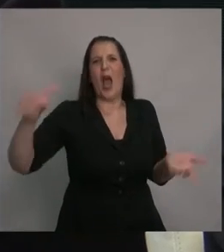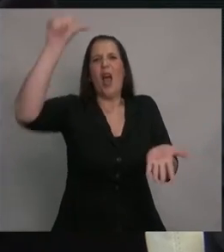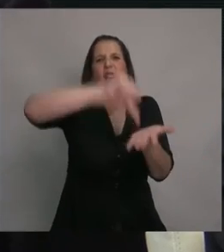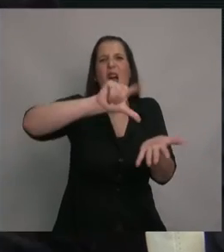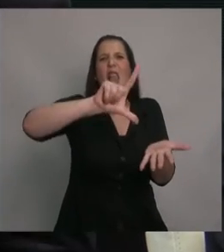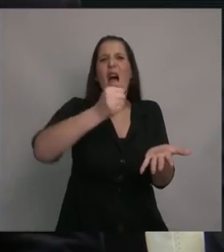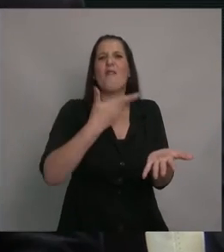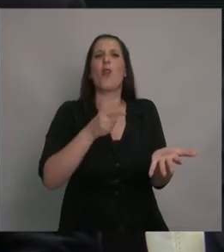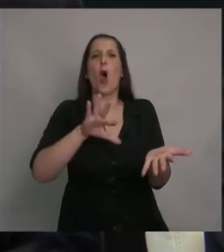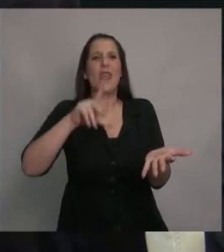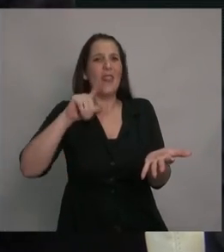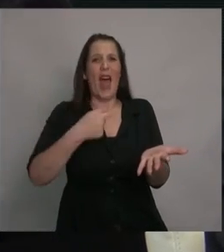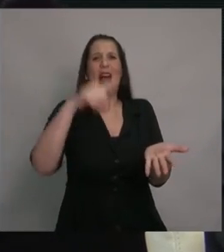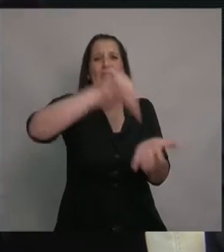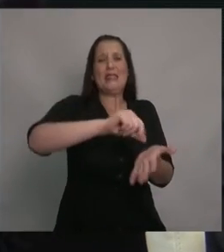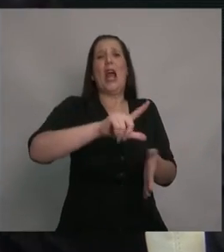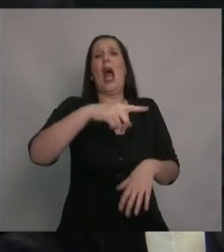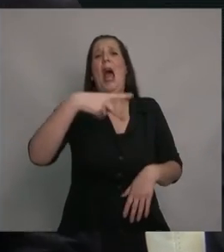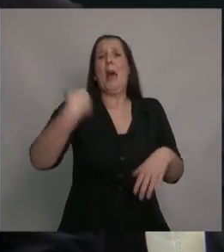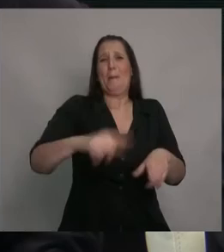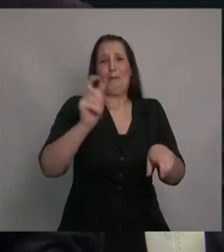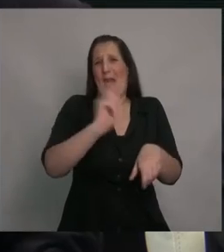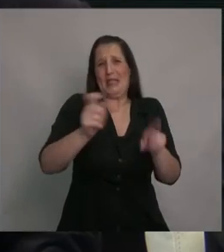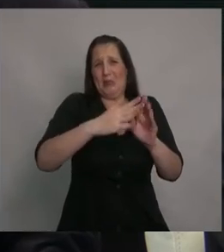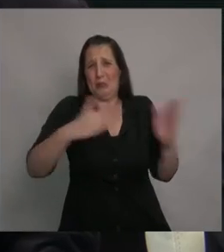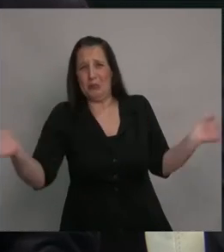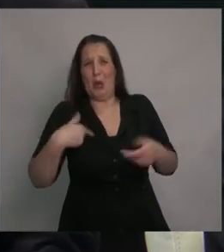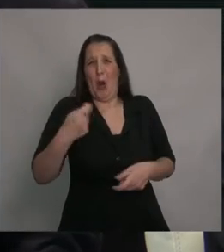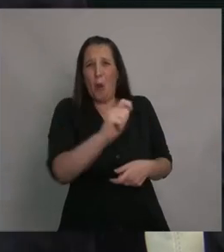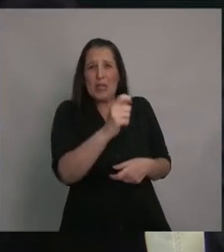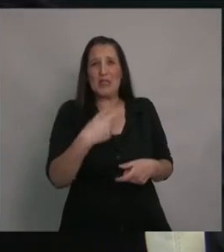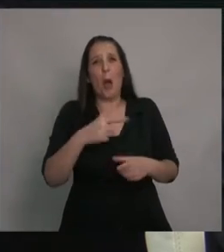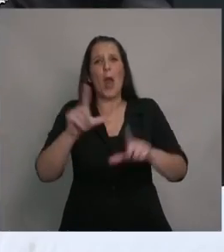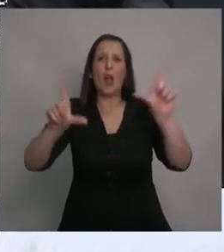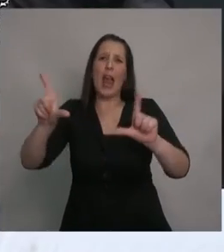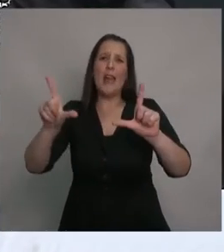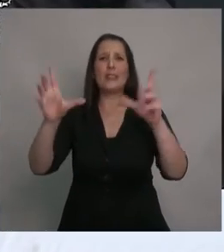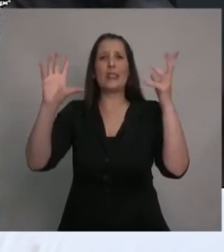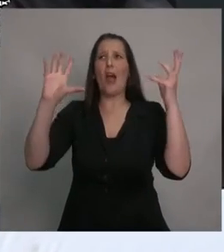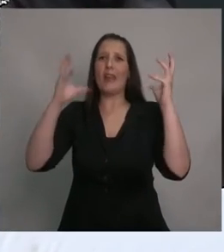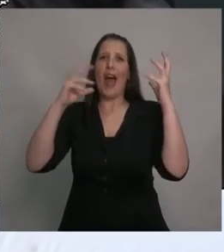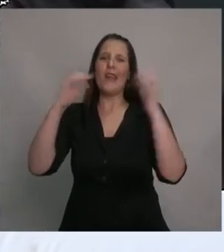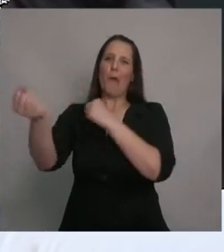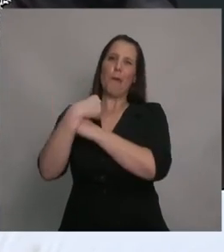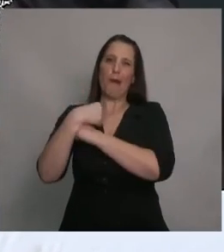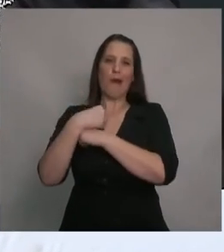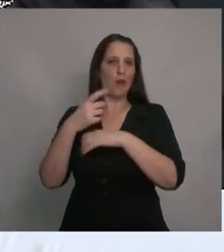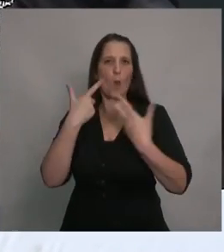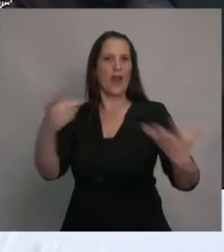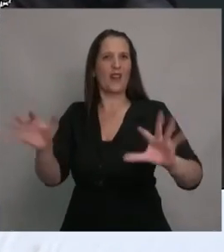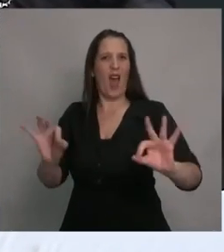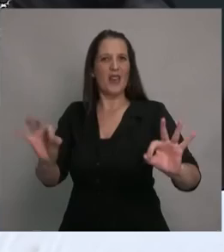duró 6 meses y medio, también ignorado por los principales medios de prensa, que quisieron tergiversar la realidad, dijimos que habíamos